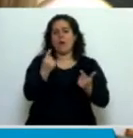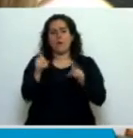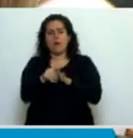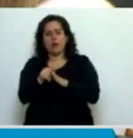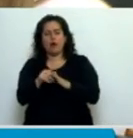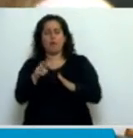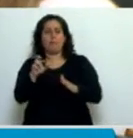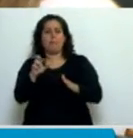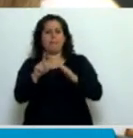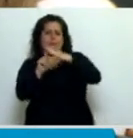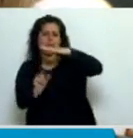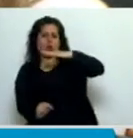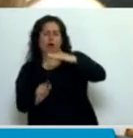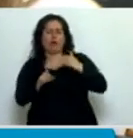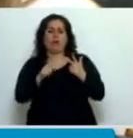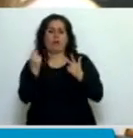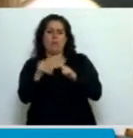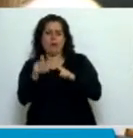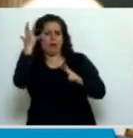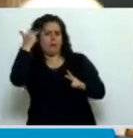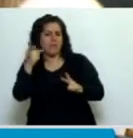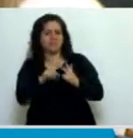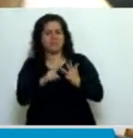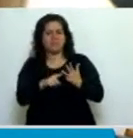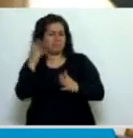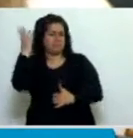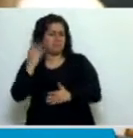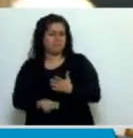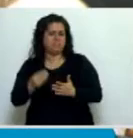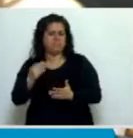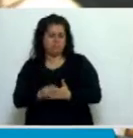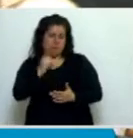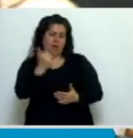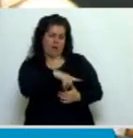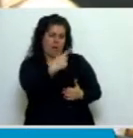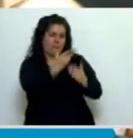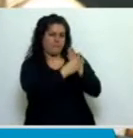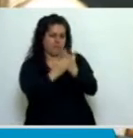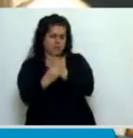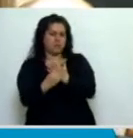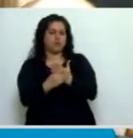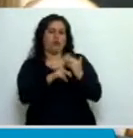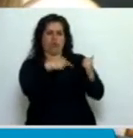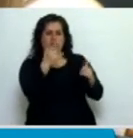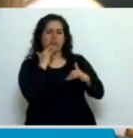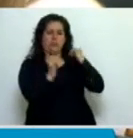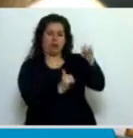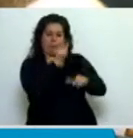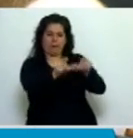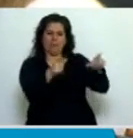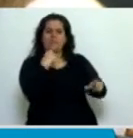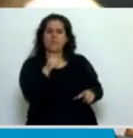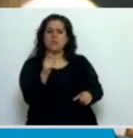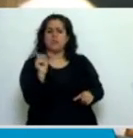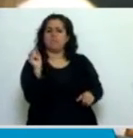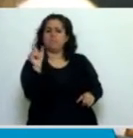Francés. No son, pese a lo que erróneamente ha dicho el ministro y varios de los informantes, del dominio